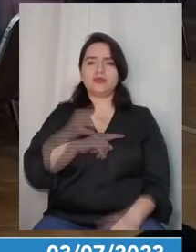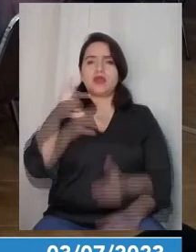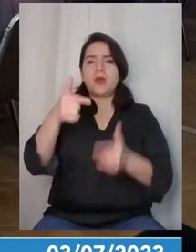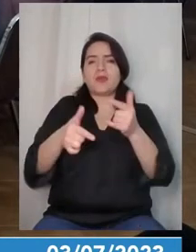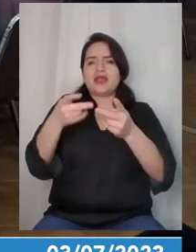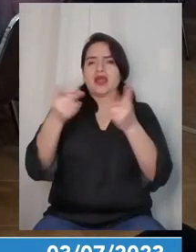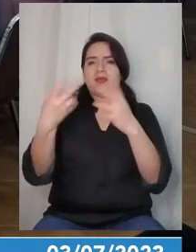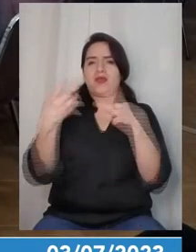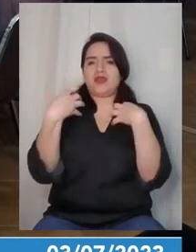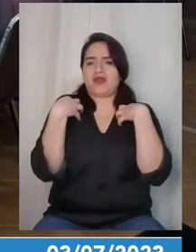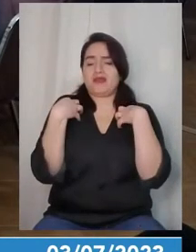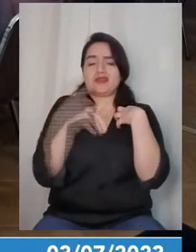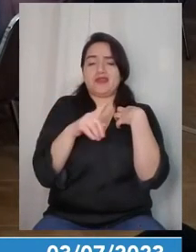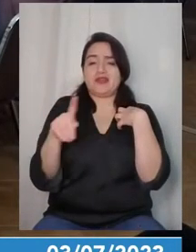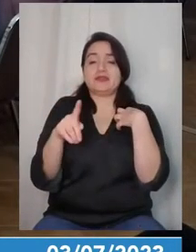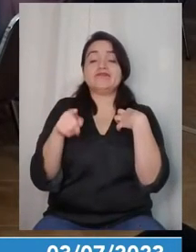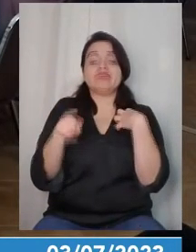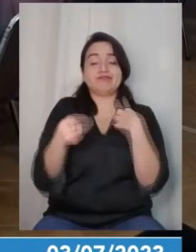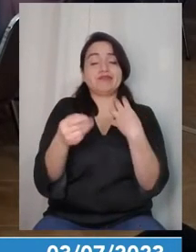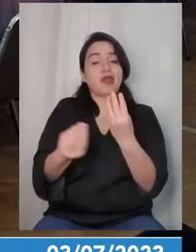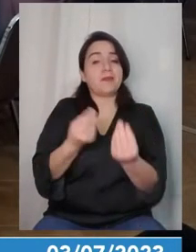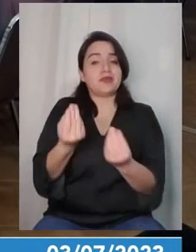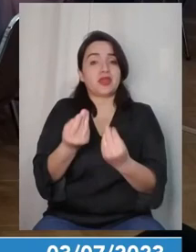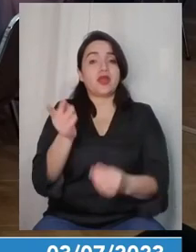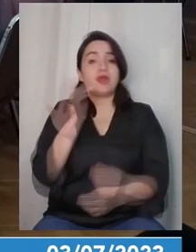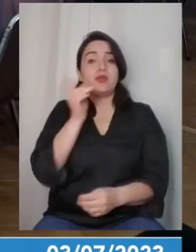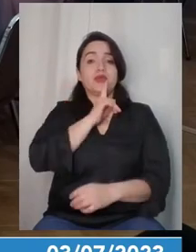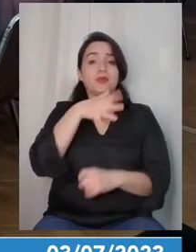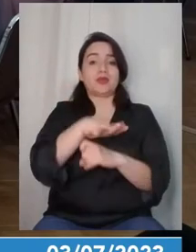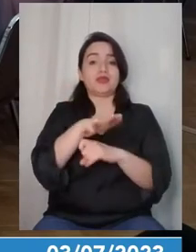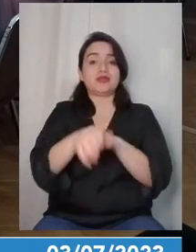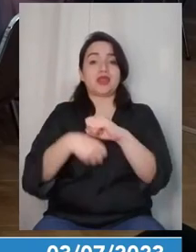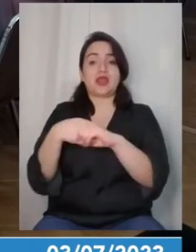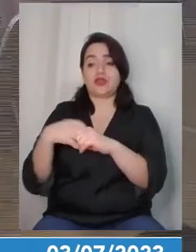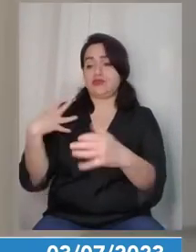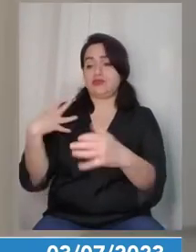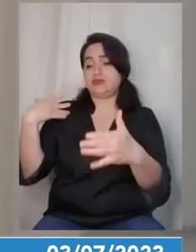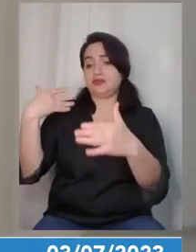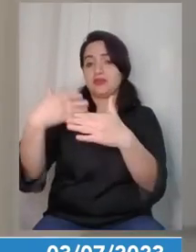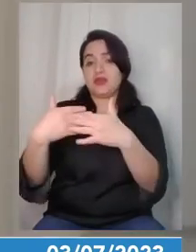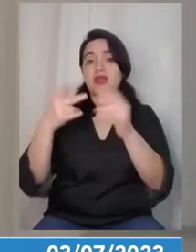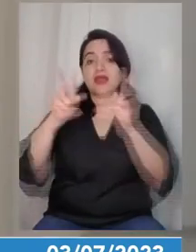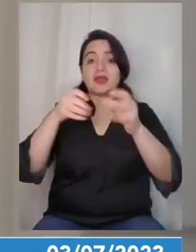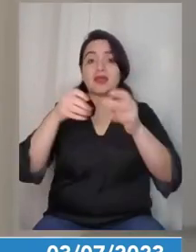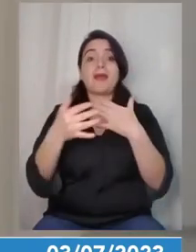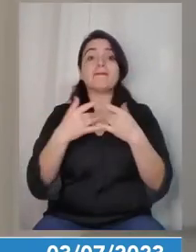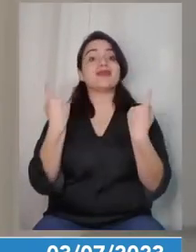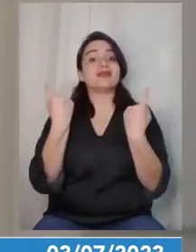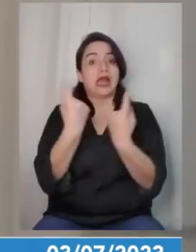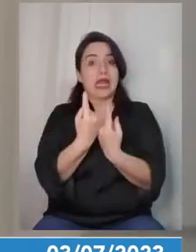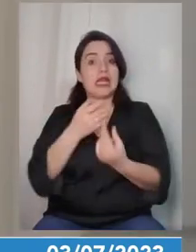que ha pasado, ¿no es cierto?, en los últimos 15 años en materia ambiental, pese a las restricciones que contempla una acción de protección.